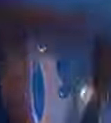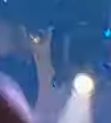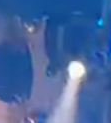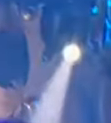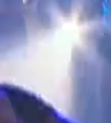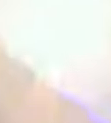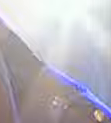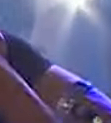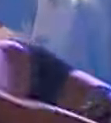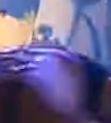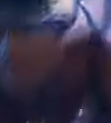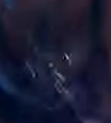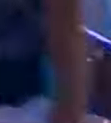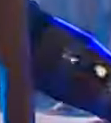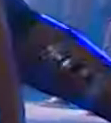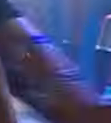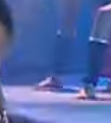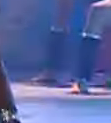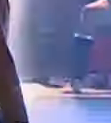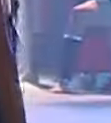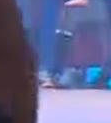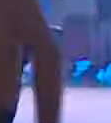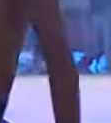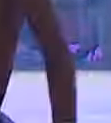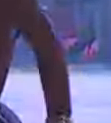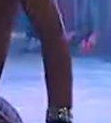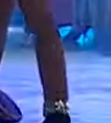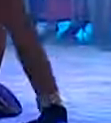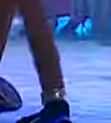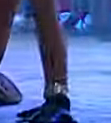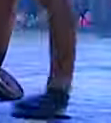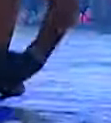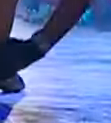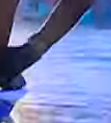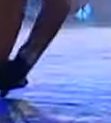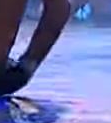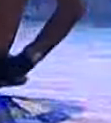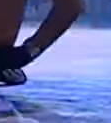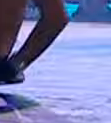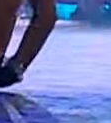Girl, you can make me suffer. Do whatever.